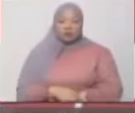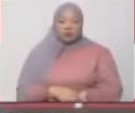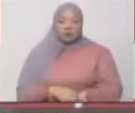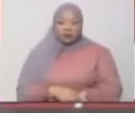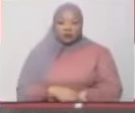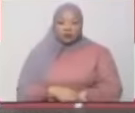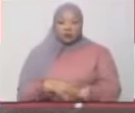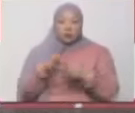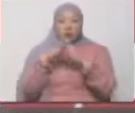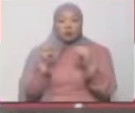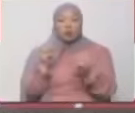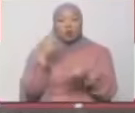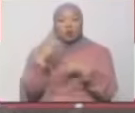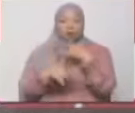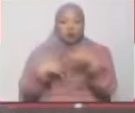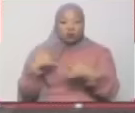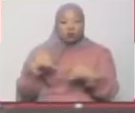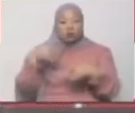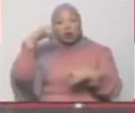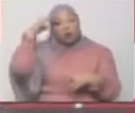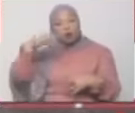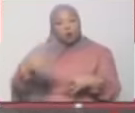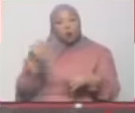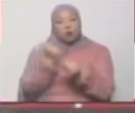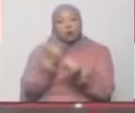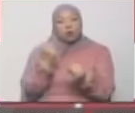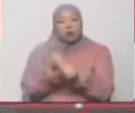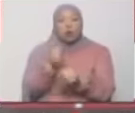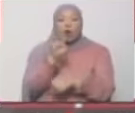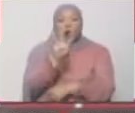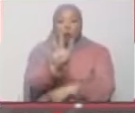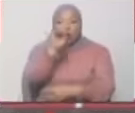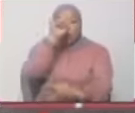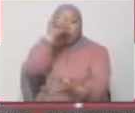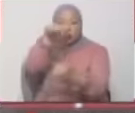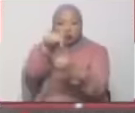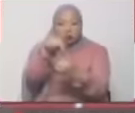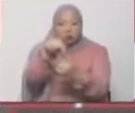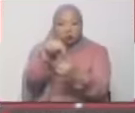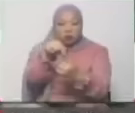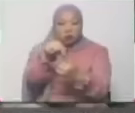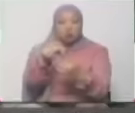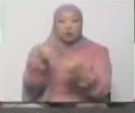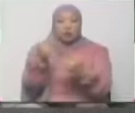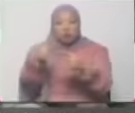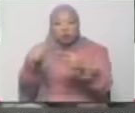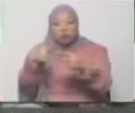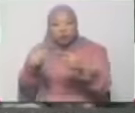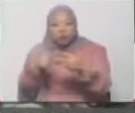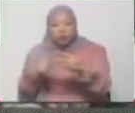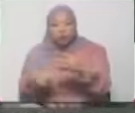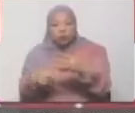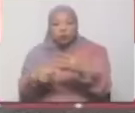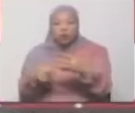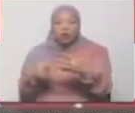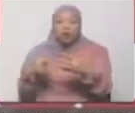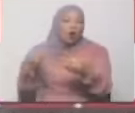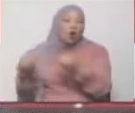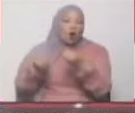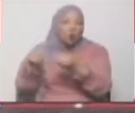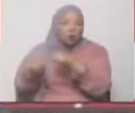en toda la estructura militar, he lanzado 4 líneas que vienen a motorizar,